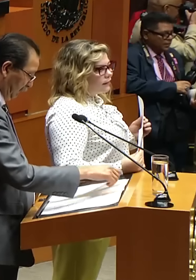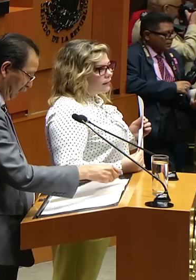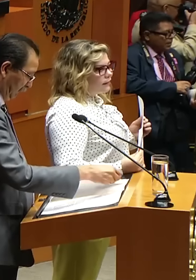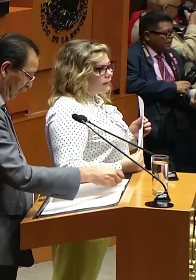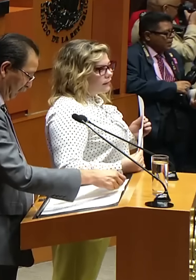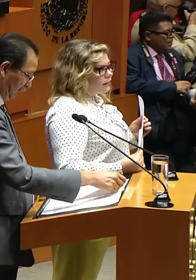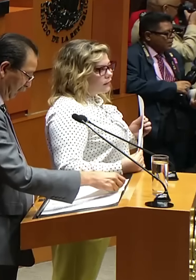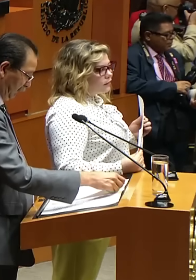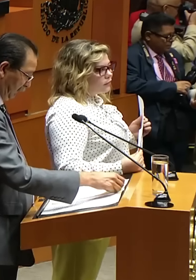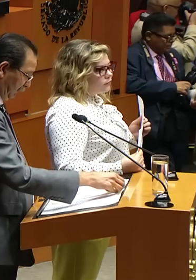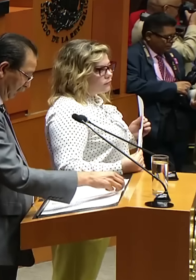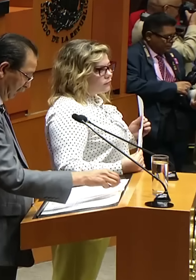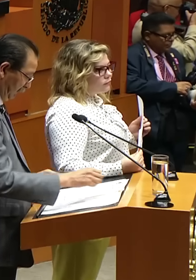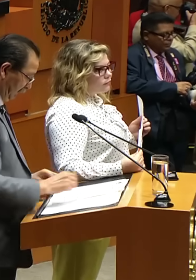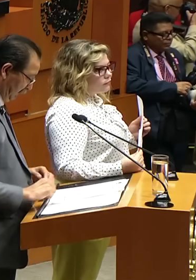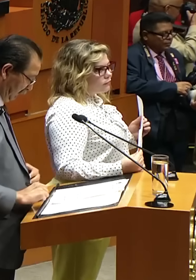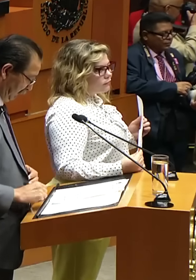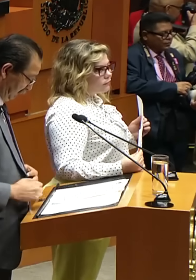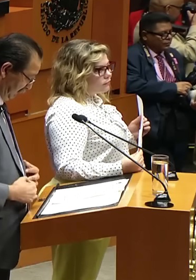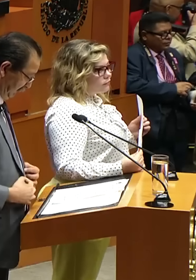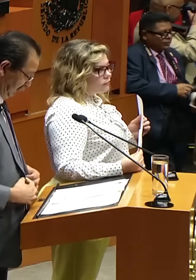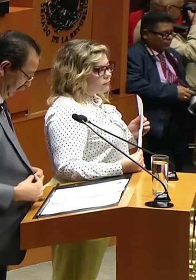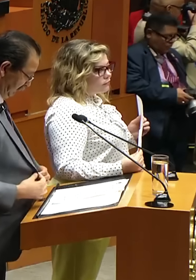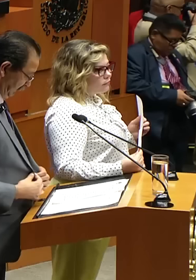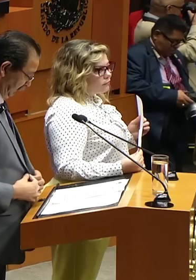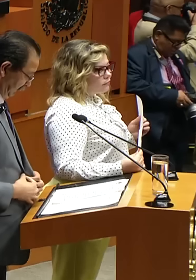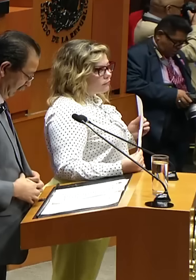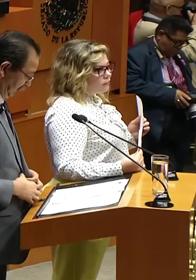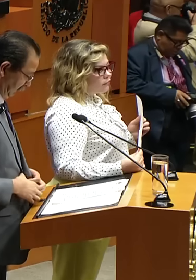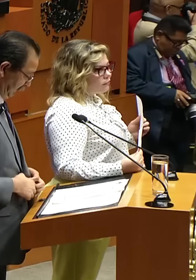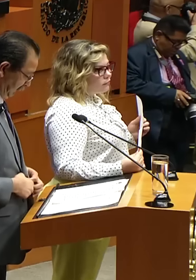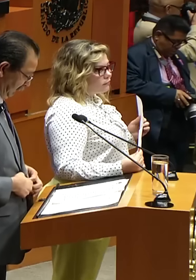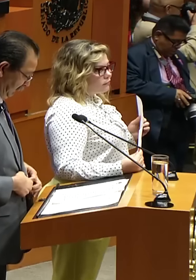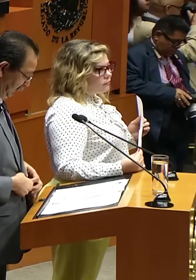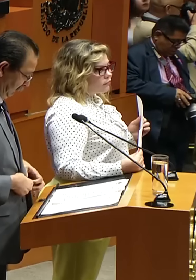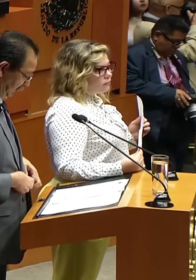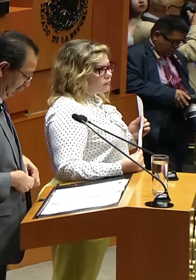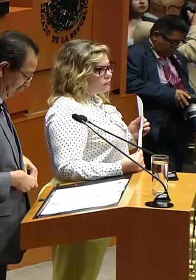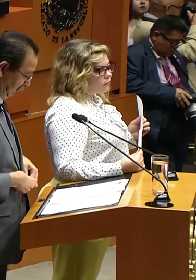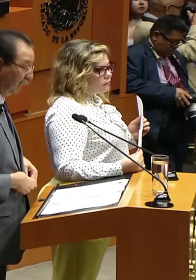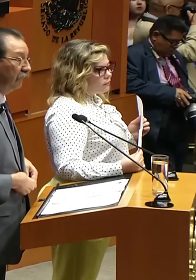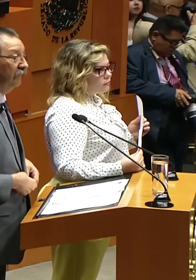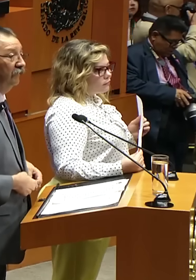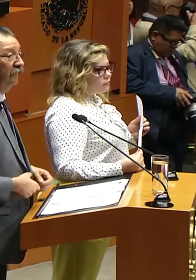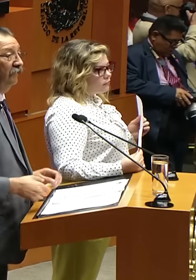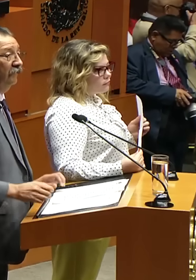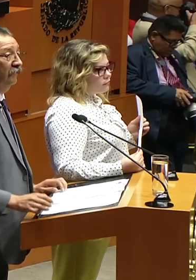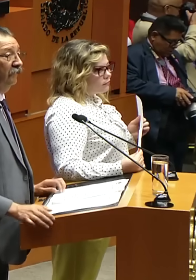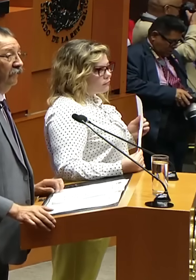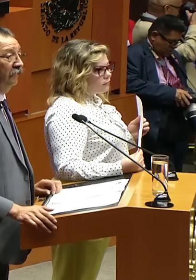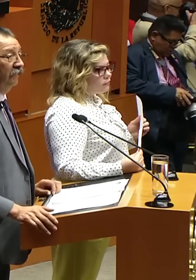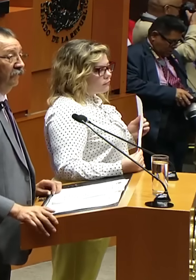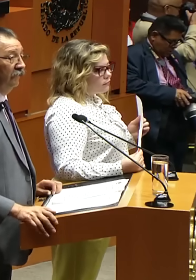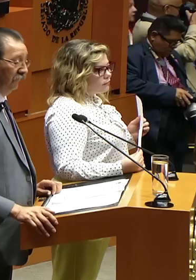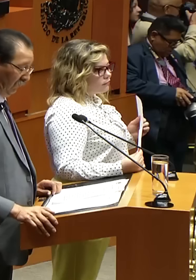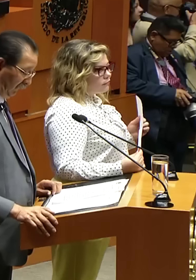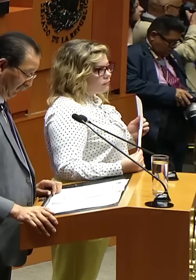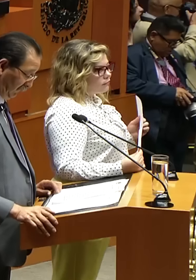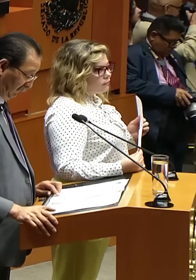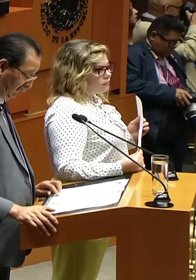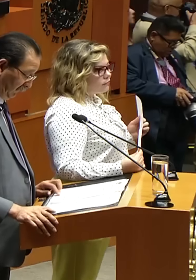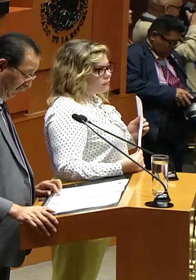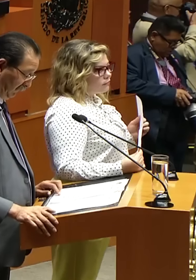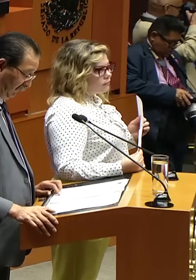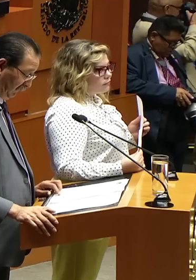Fue lo que acordamos. Ustedes van a hablar 10 minutos un momentito, van a hablar senadora. 5 minutos, 15 minutos van a hablar. Senadora más